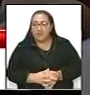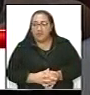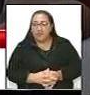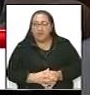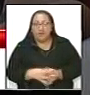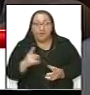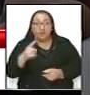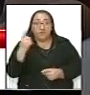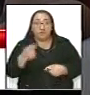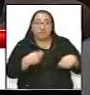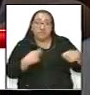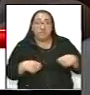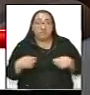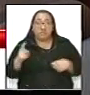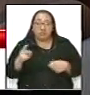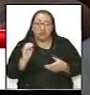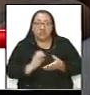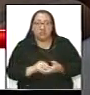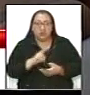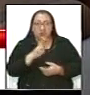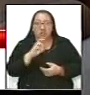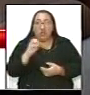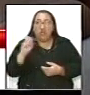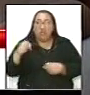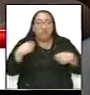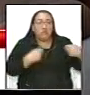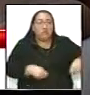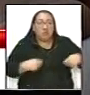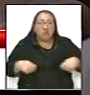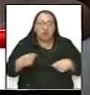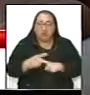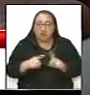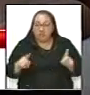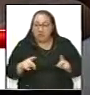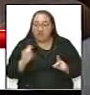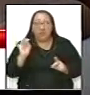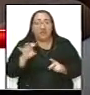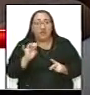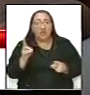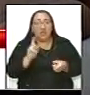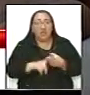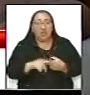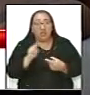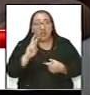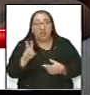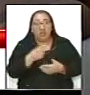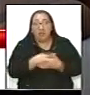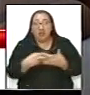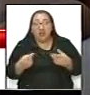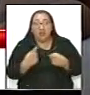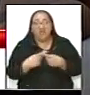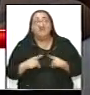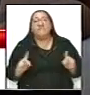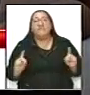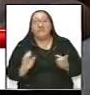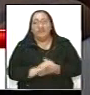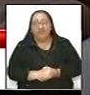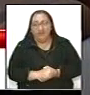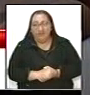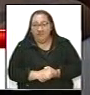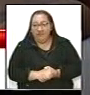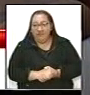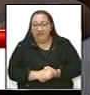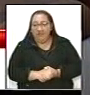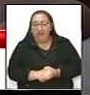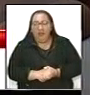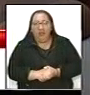danza, de más de 200 danzas. Incluso se lleva a cabo en 2 semanas diferentes.